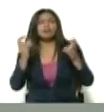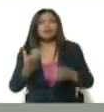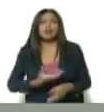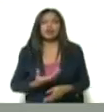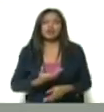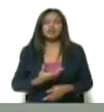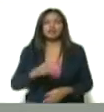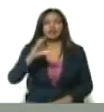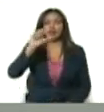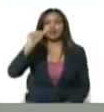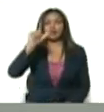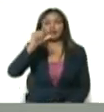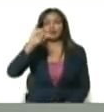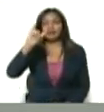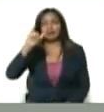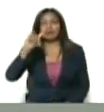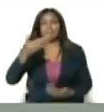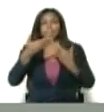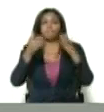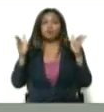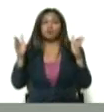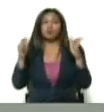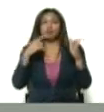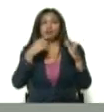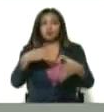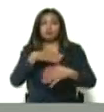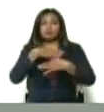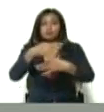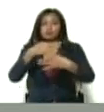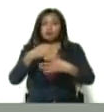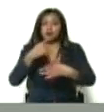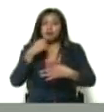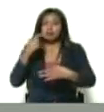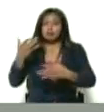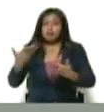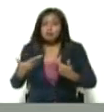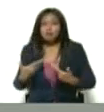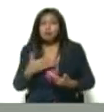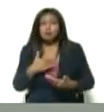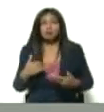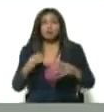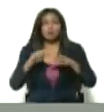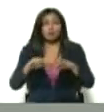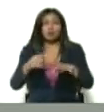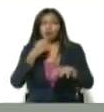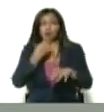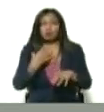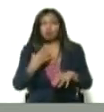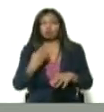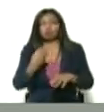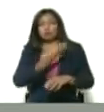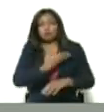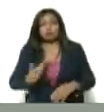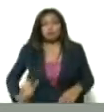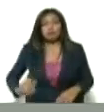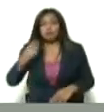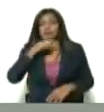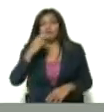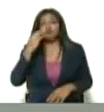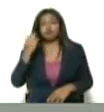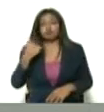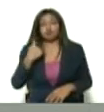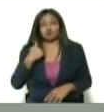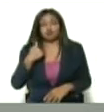Cali manifestó públicamente su interés por esas máquinas. Dijo, bueno, si el presidente Duque no la quiere